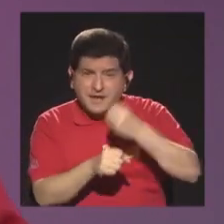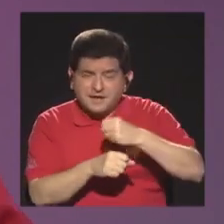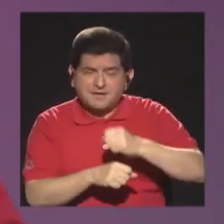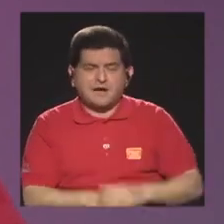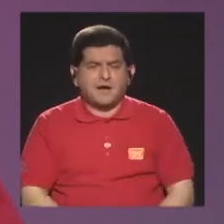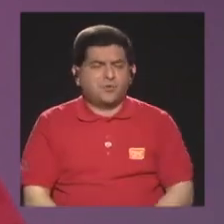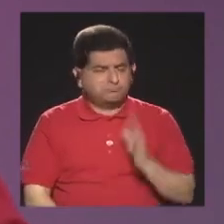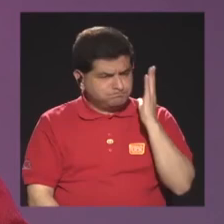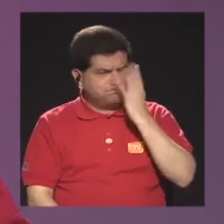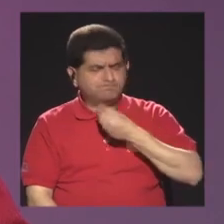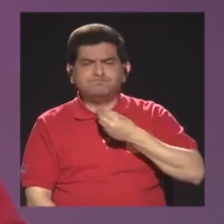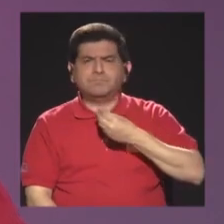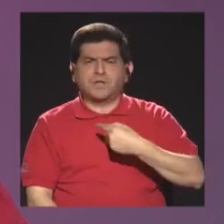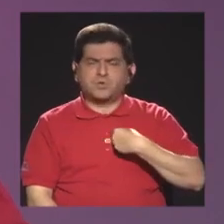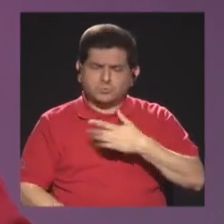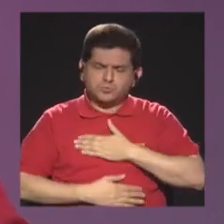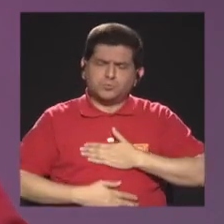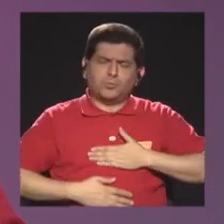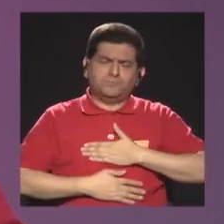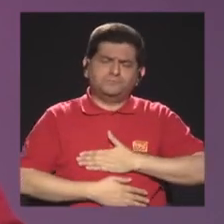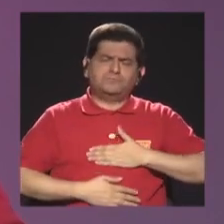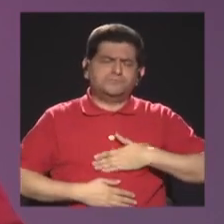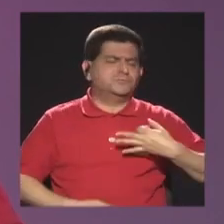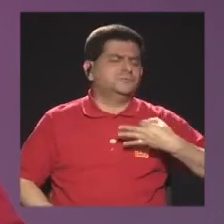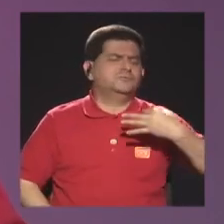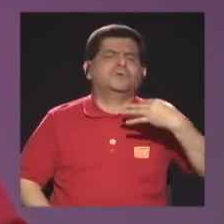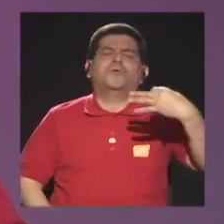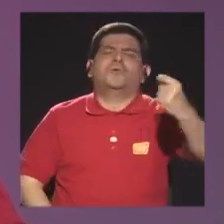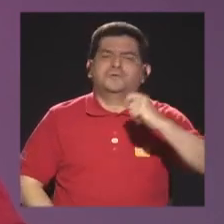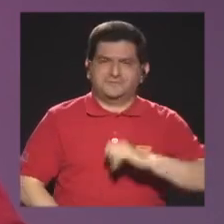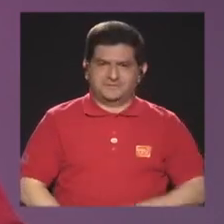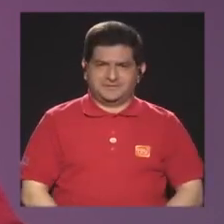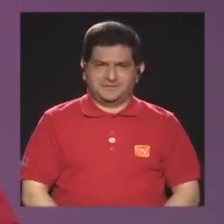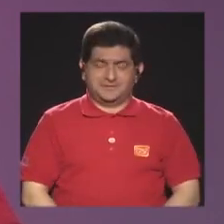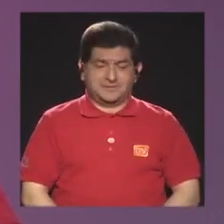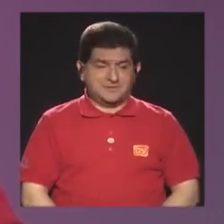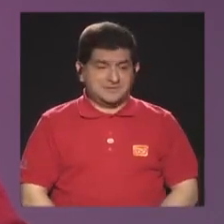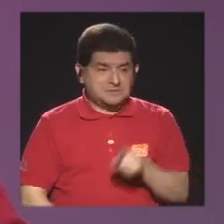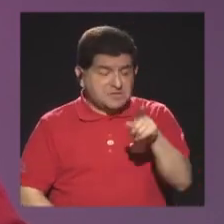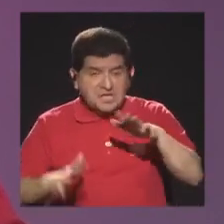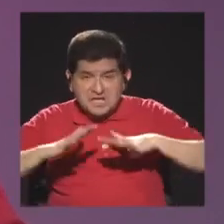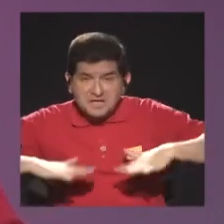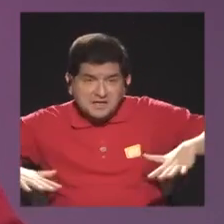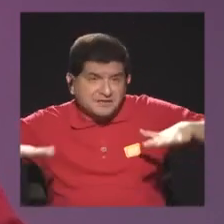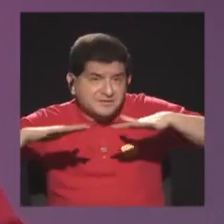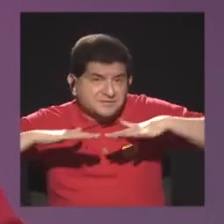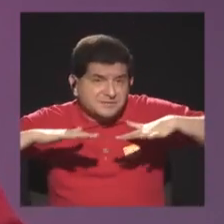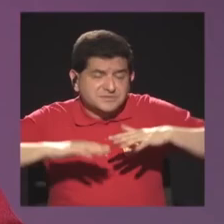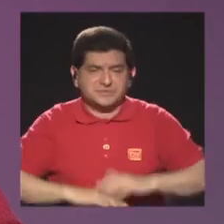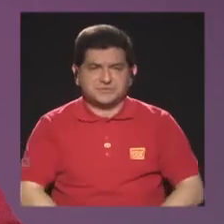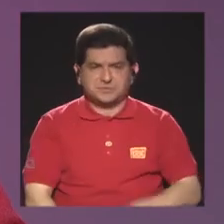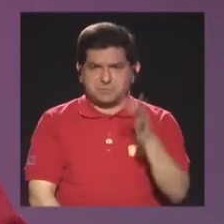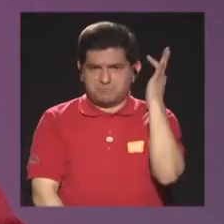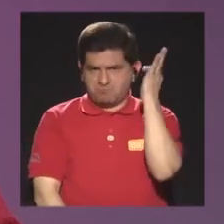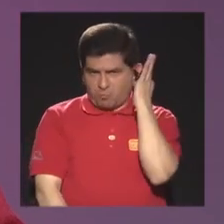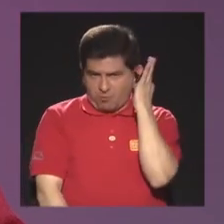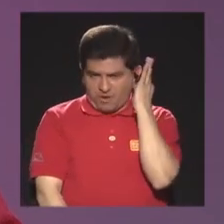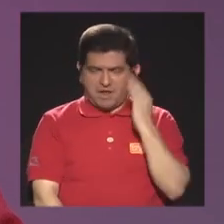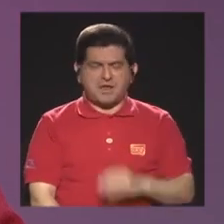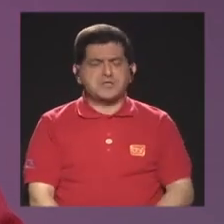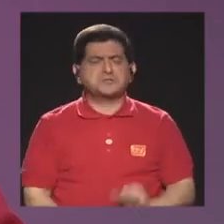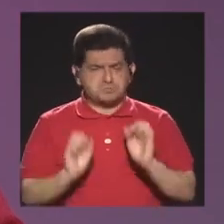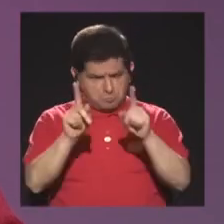además, hermoso. Yo lo disfruto todos los días. Es un espacio donde las mujeres tenemos